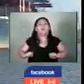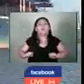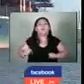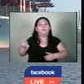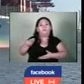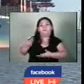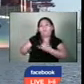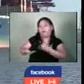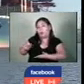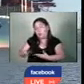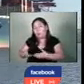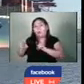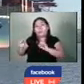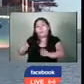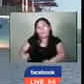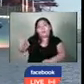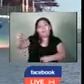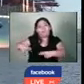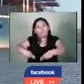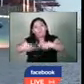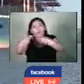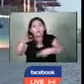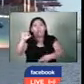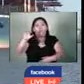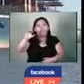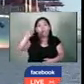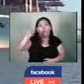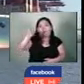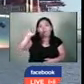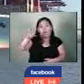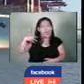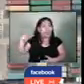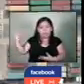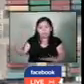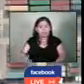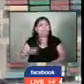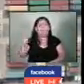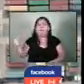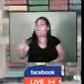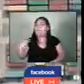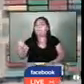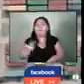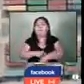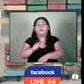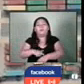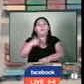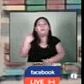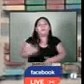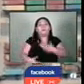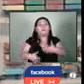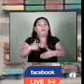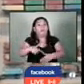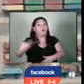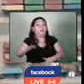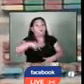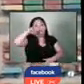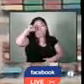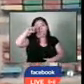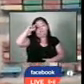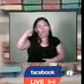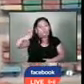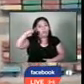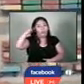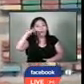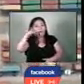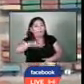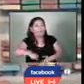Mercancía pase por la frontera y pase adelante, por eso el esfuerzo que estamos haciendo es muy importante en el